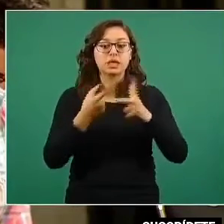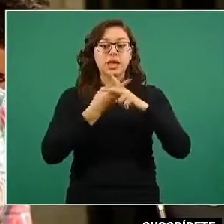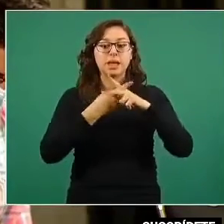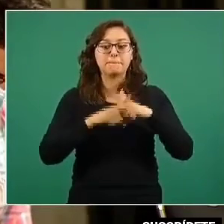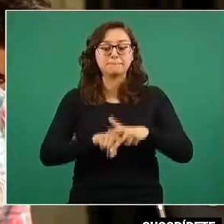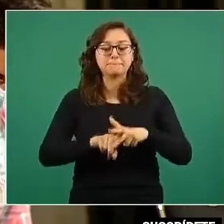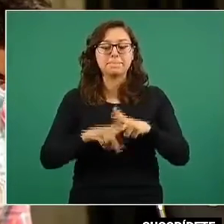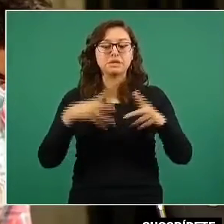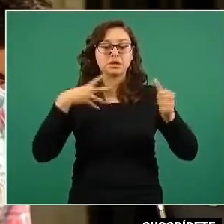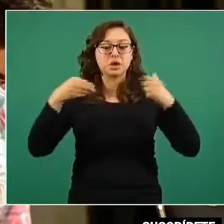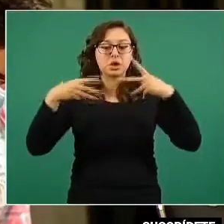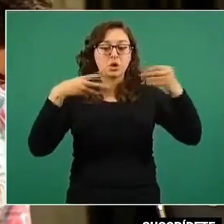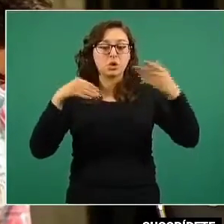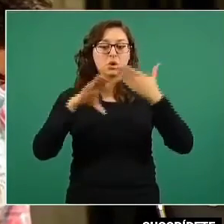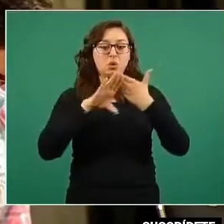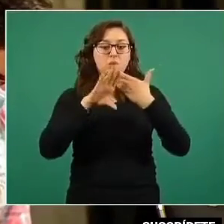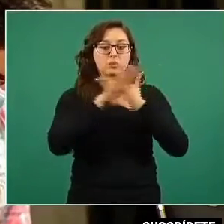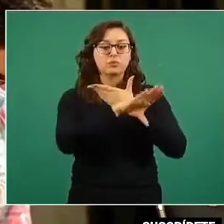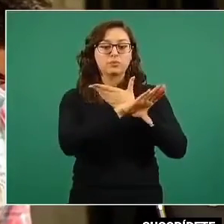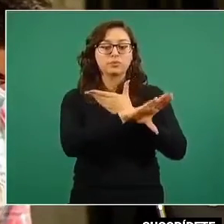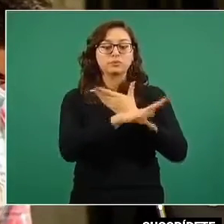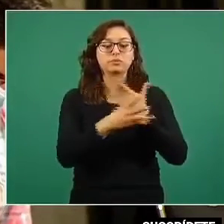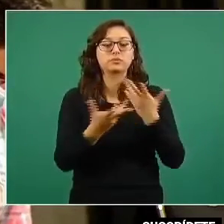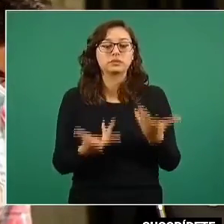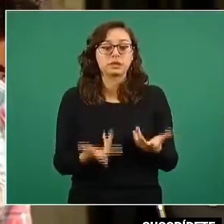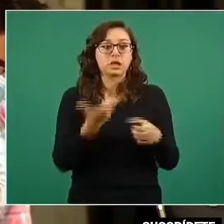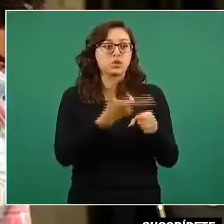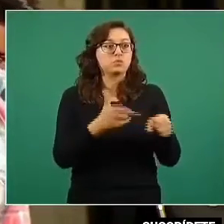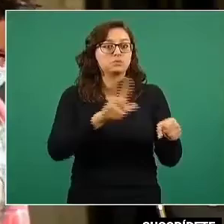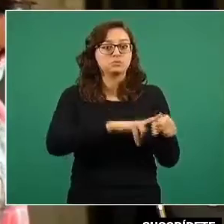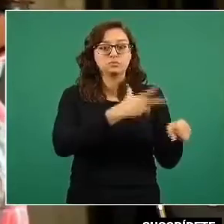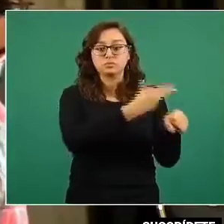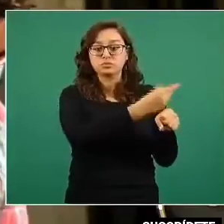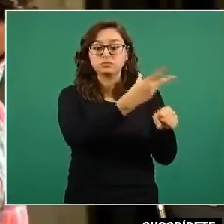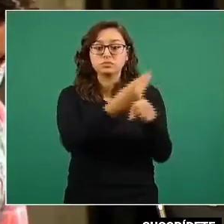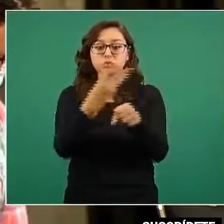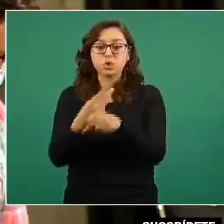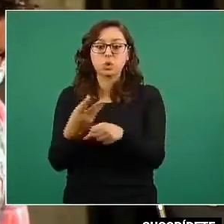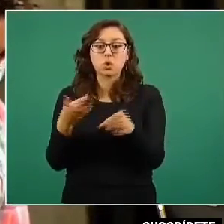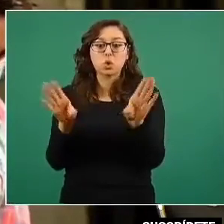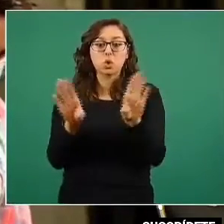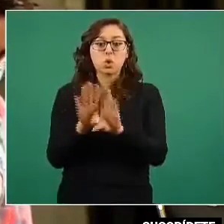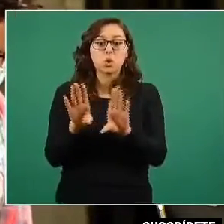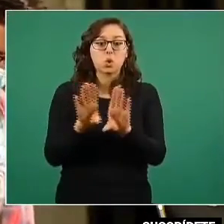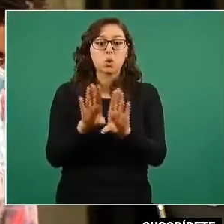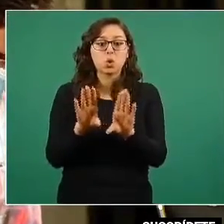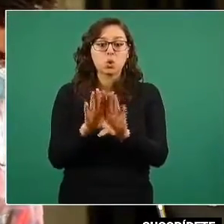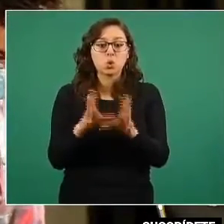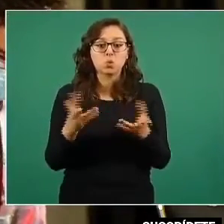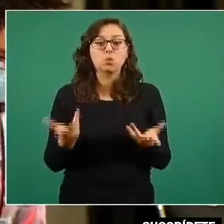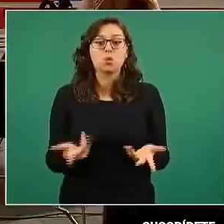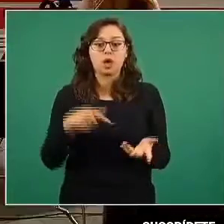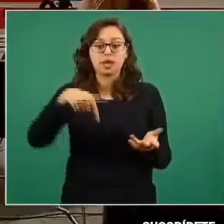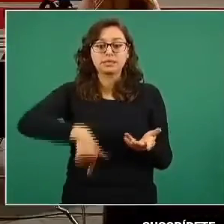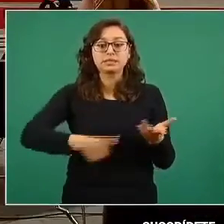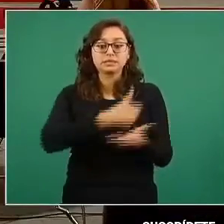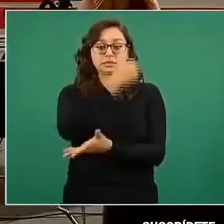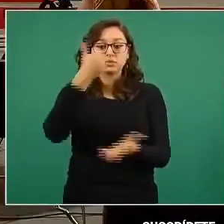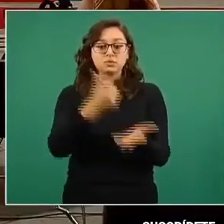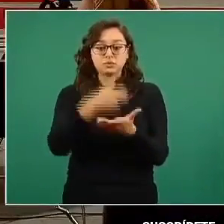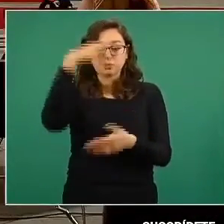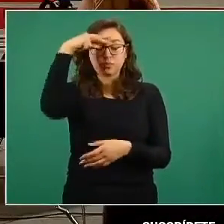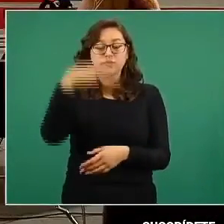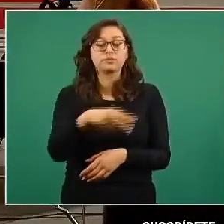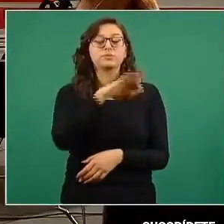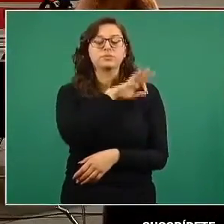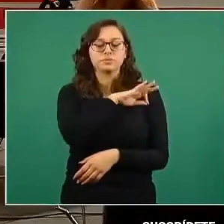COVID-19 y en este caso pues la ampliación hospitalaria. Estamos hablando pero eso el caso de la Ciudad de México se puede ver